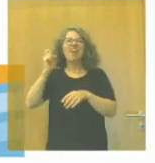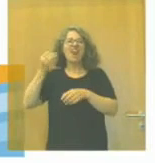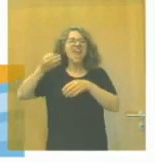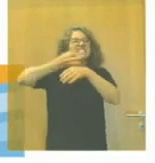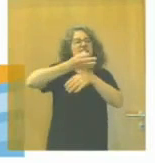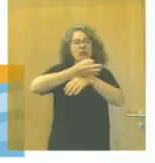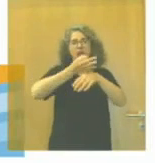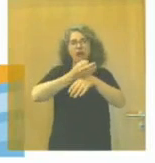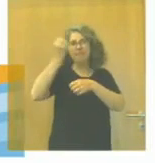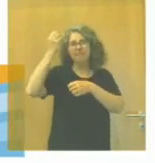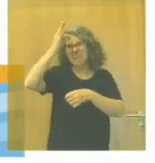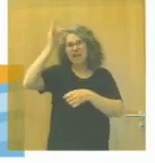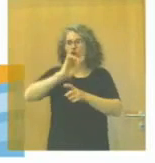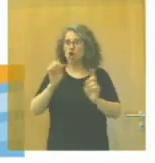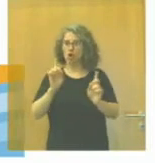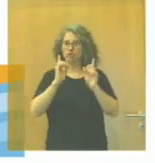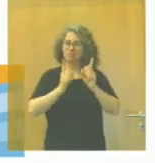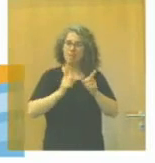son